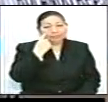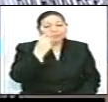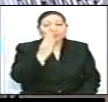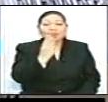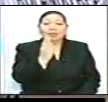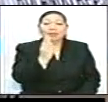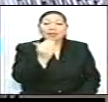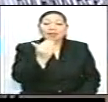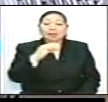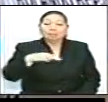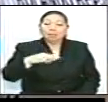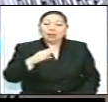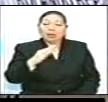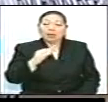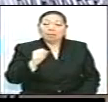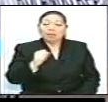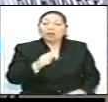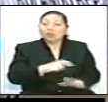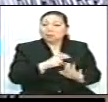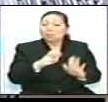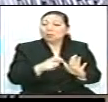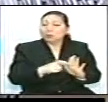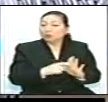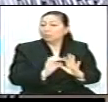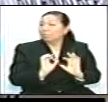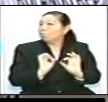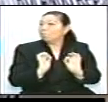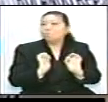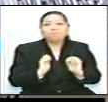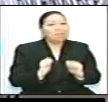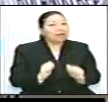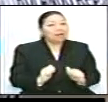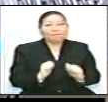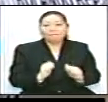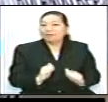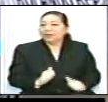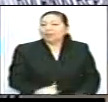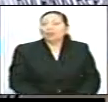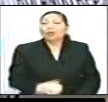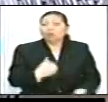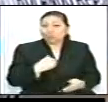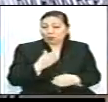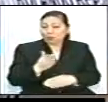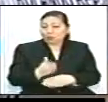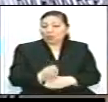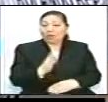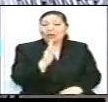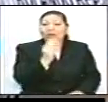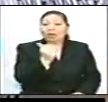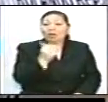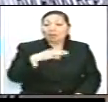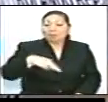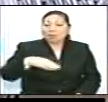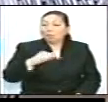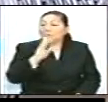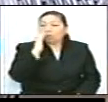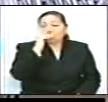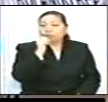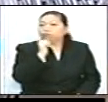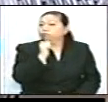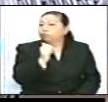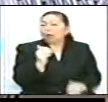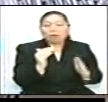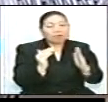Bambas. Las Bambas es un proyecto espectacular. Yo he ido a Fuerabamba. Lindo. Les han